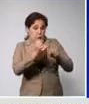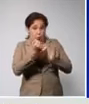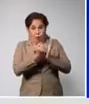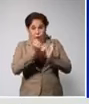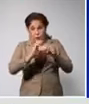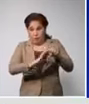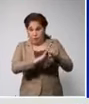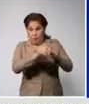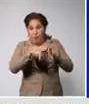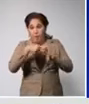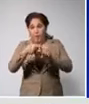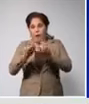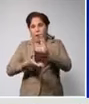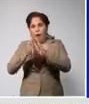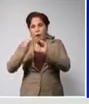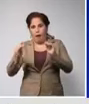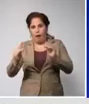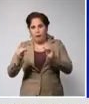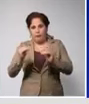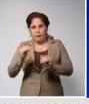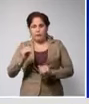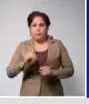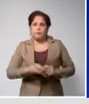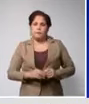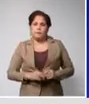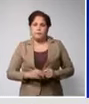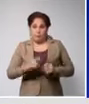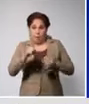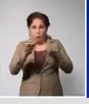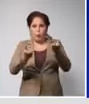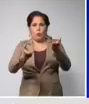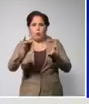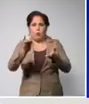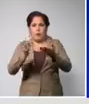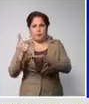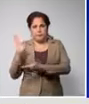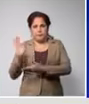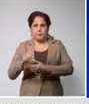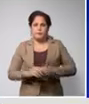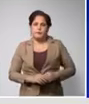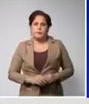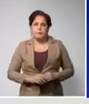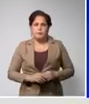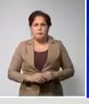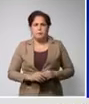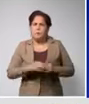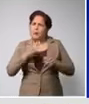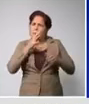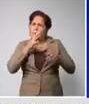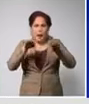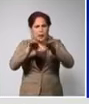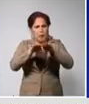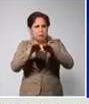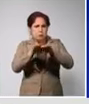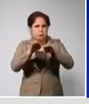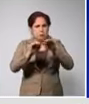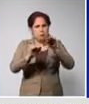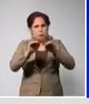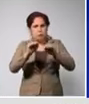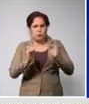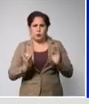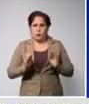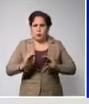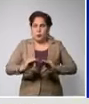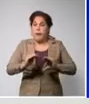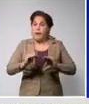arriba, que ustedes ven que, bueno, van parejas más o menos, lo cual permite que se